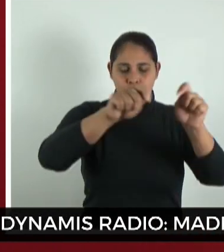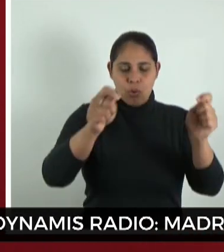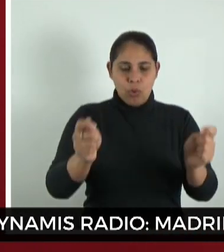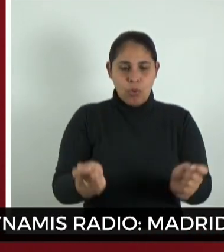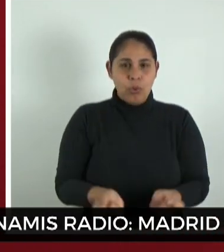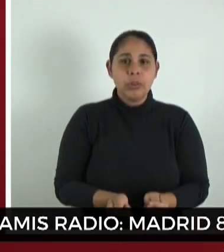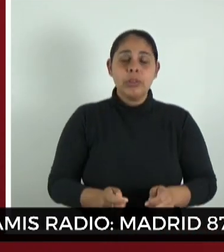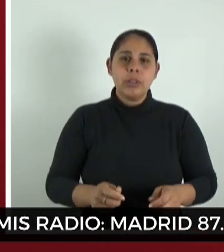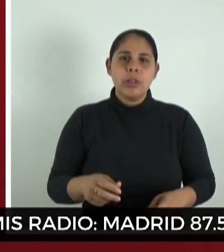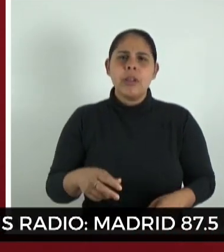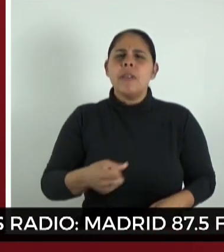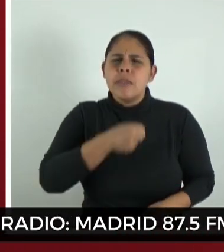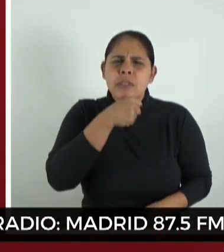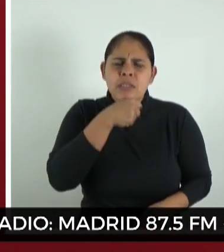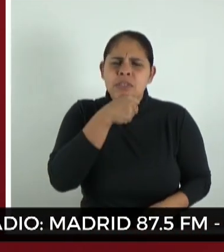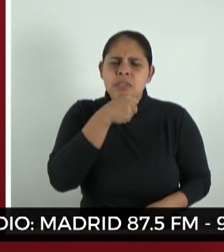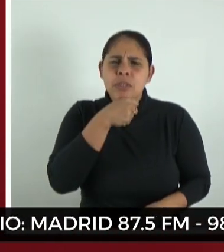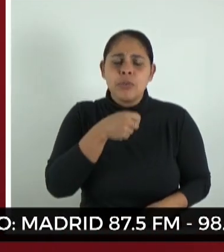Eso te cansa.